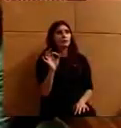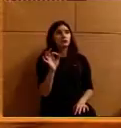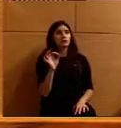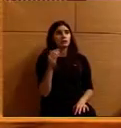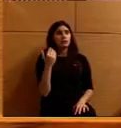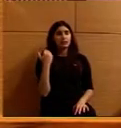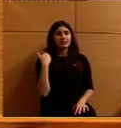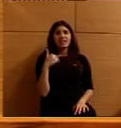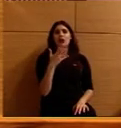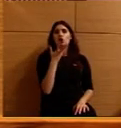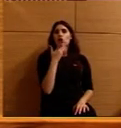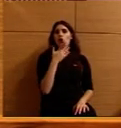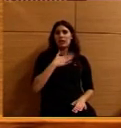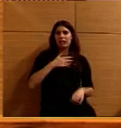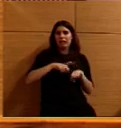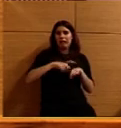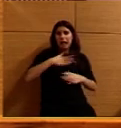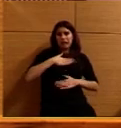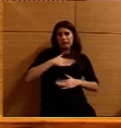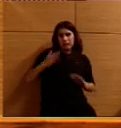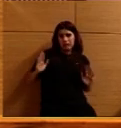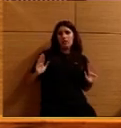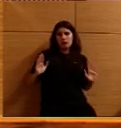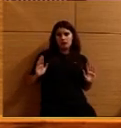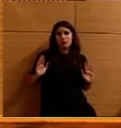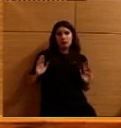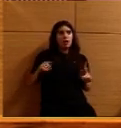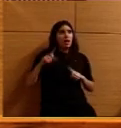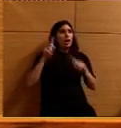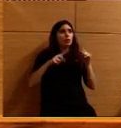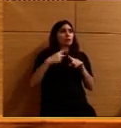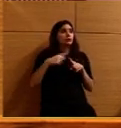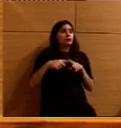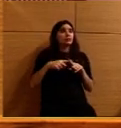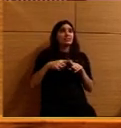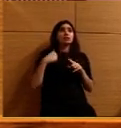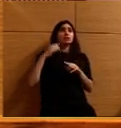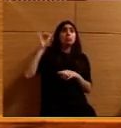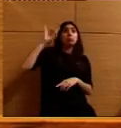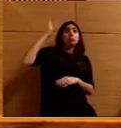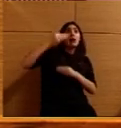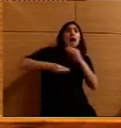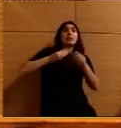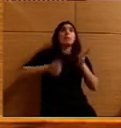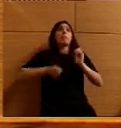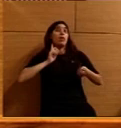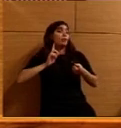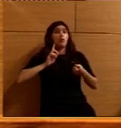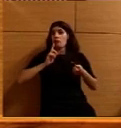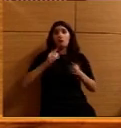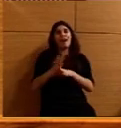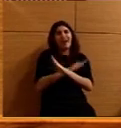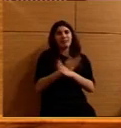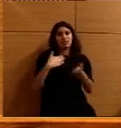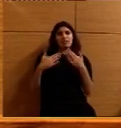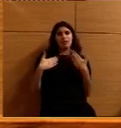ya creo que conocen mi talante. Y hay cosas, pues, que yo no hago las cosas sin consultarlas, sin hablarlas en la junta de portavoces.